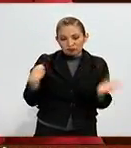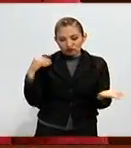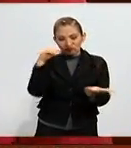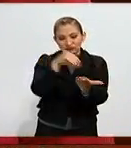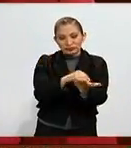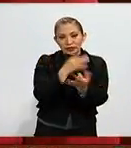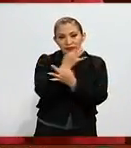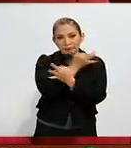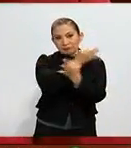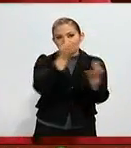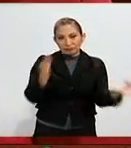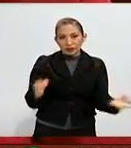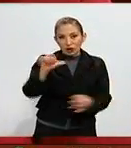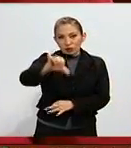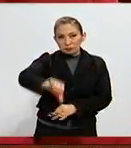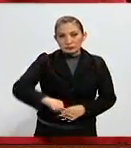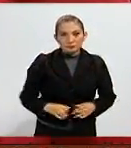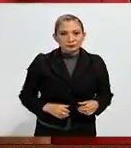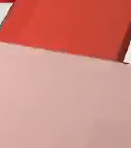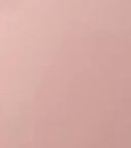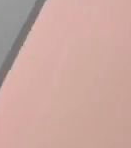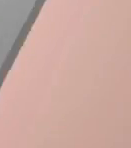van a dar a conocer el día de hoy.